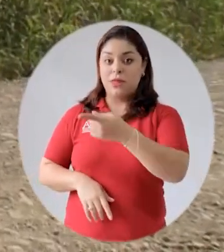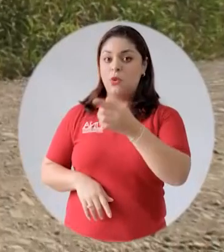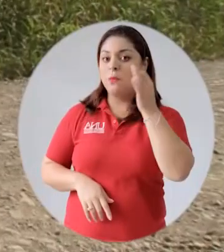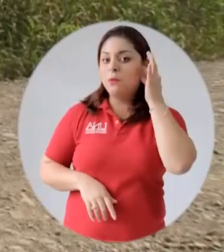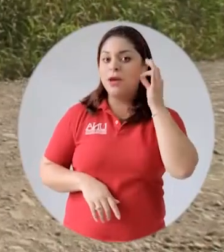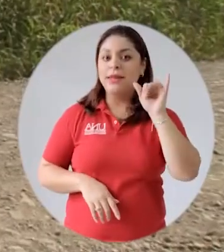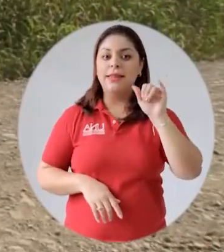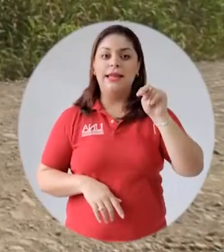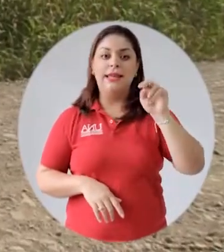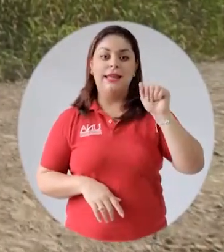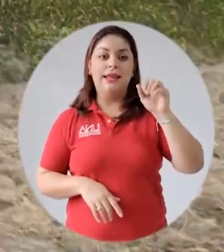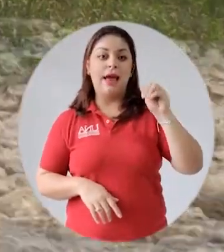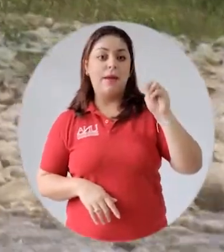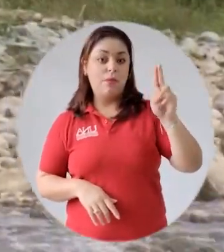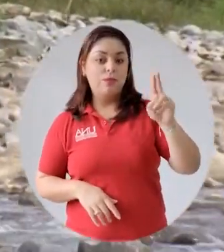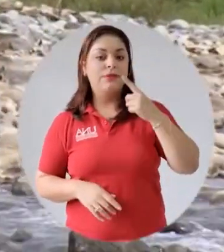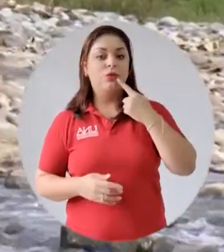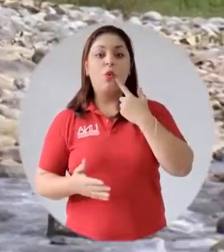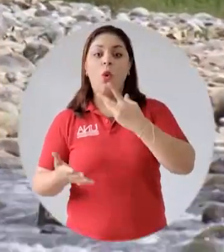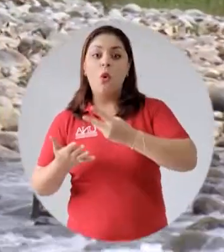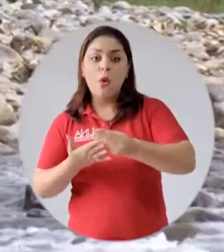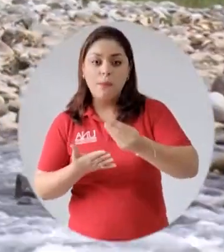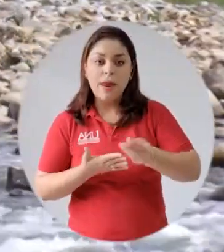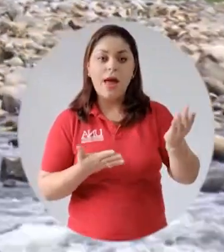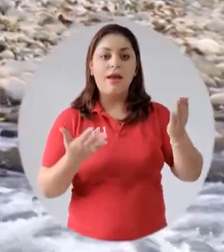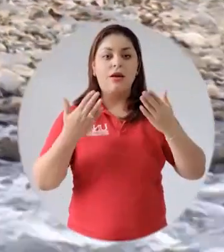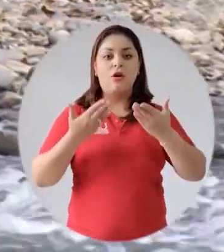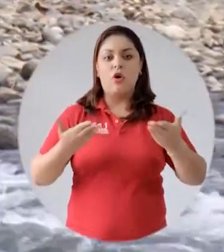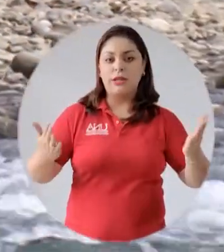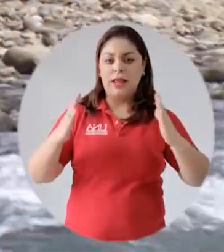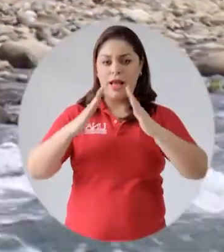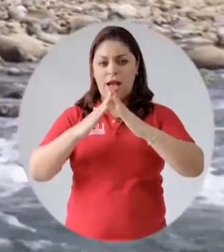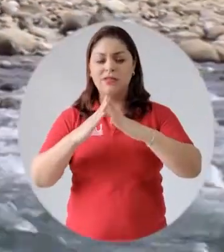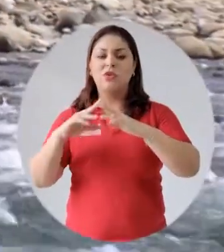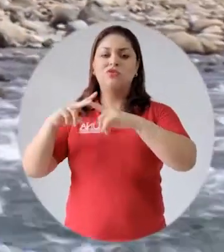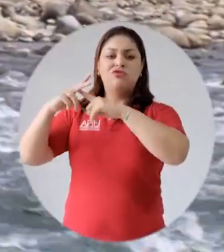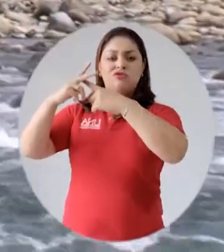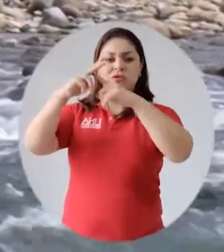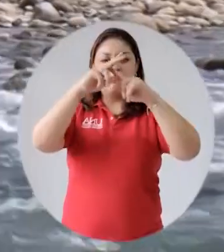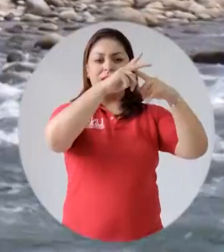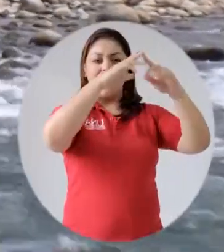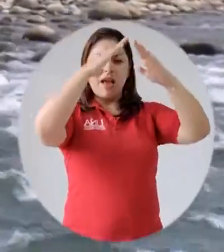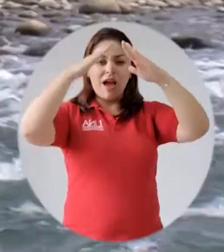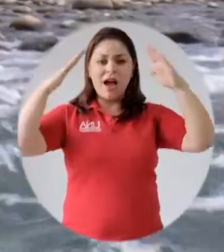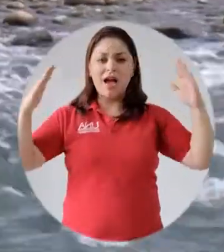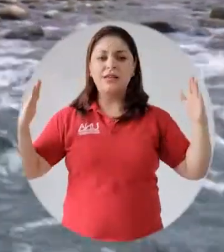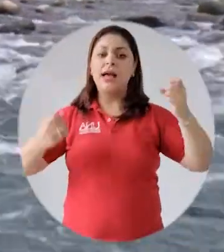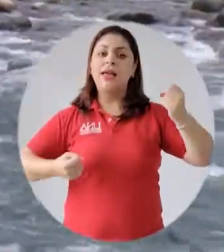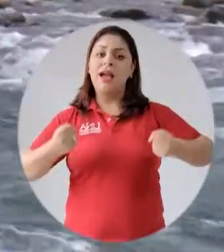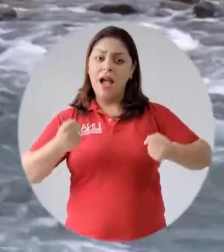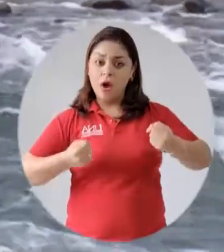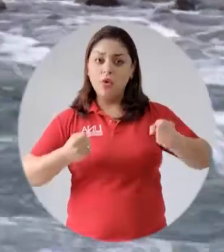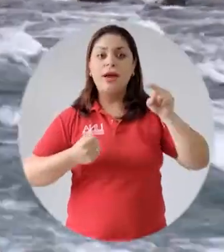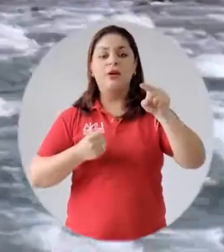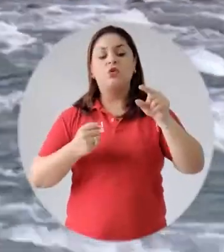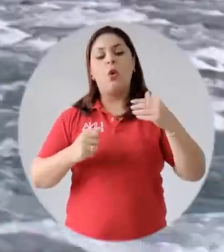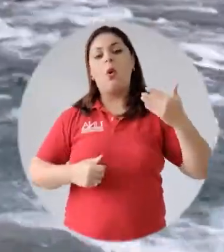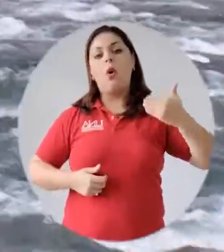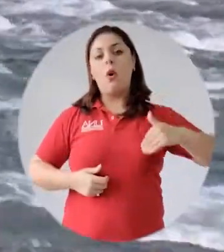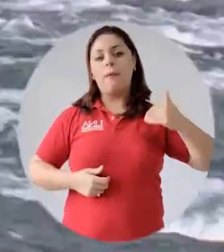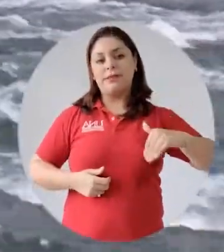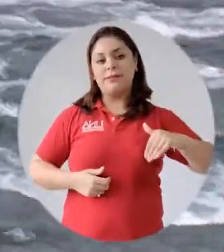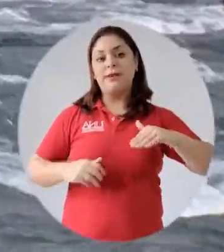claramente esto es un tiempo importantísimo en cuanto a cuidado, ¿verdad? Luego tenemos el tiempo, ¿verdad? Que sería la